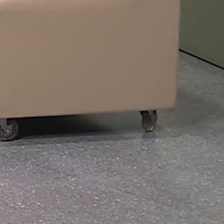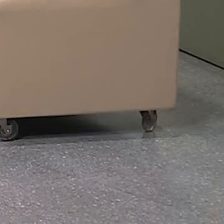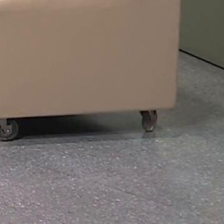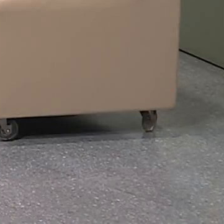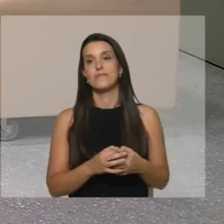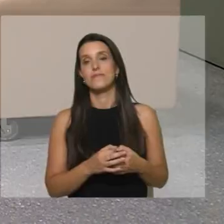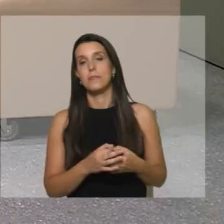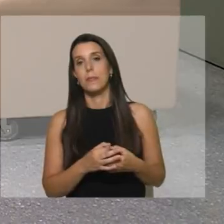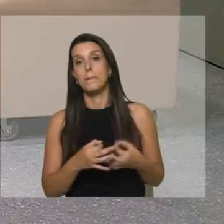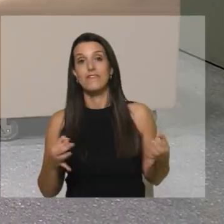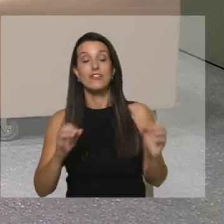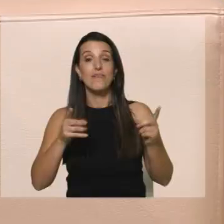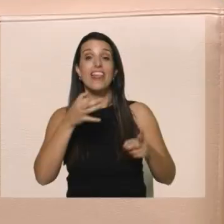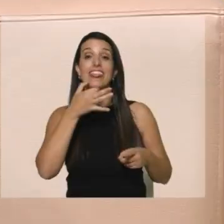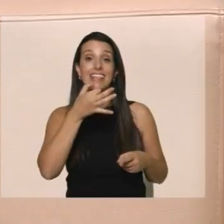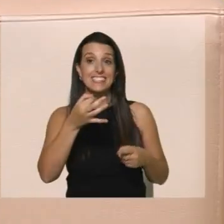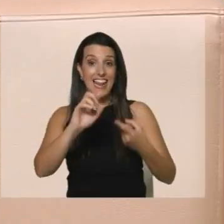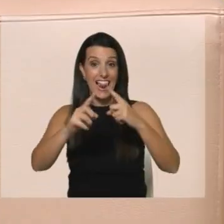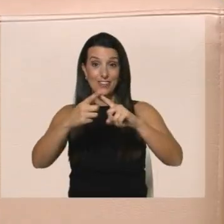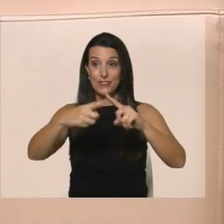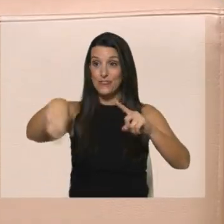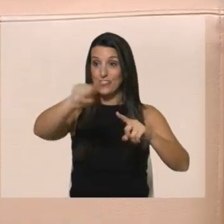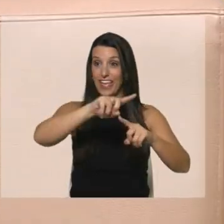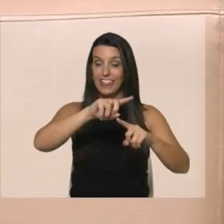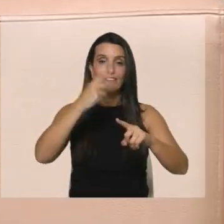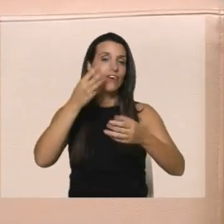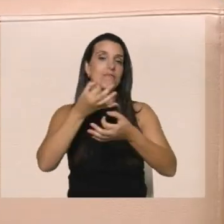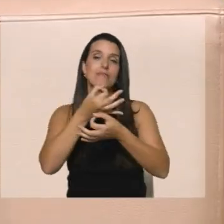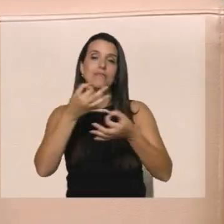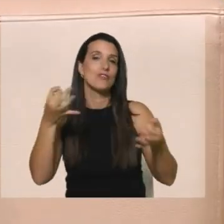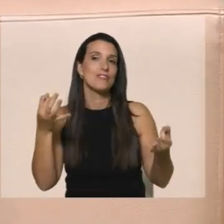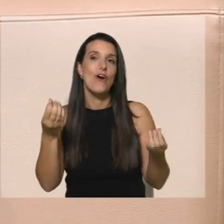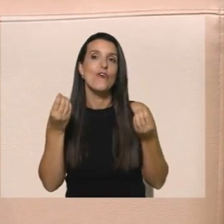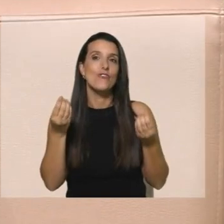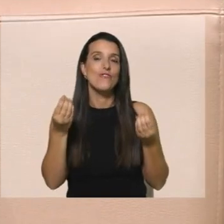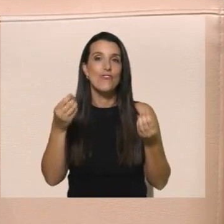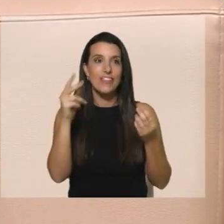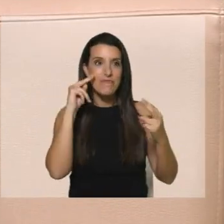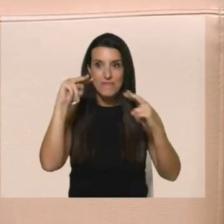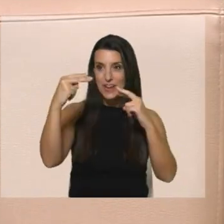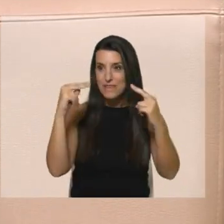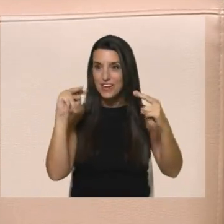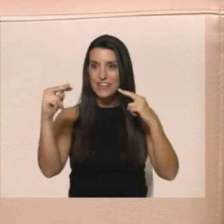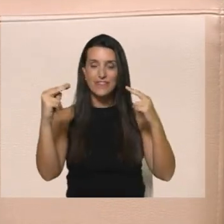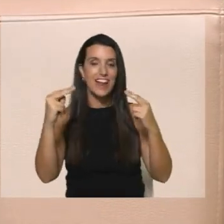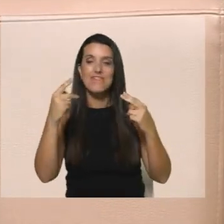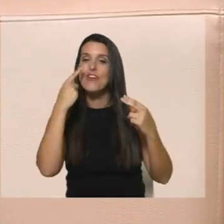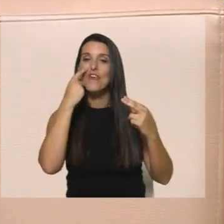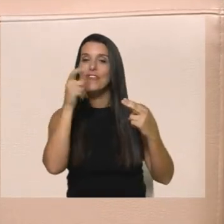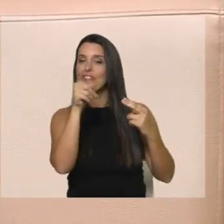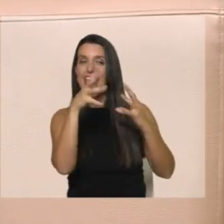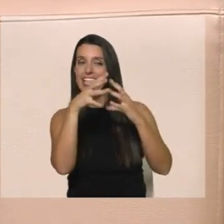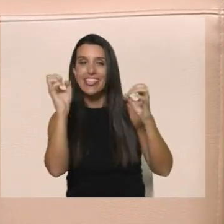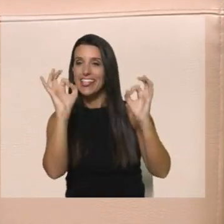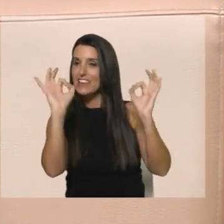Y hay que decirle que la relación entre ustedes es maravilloso, cómo se van mirando, y con las miradas se dicen todo